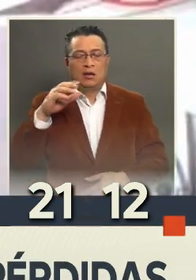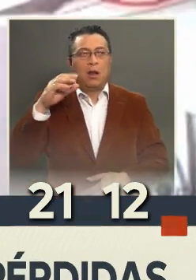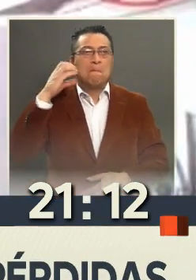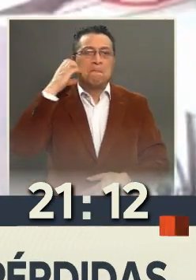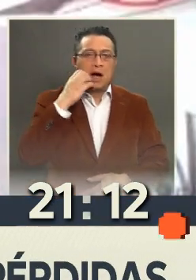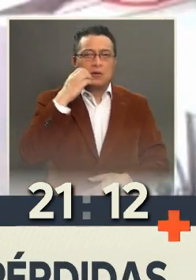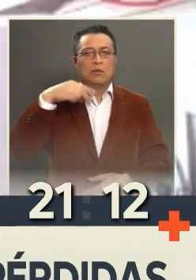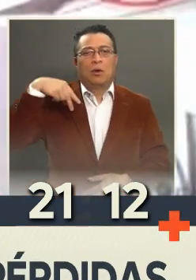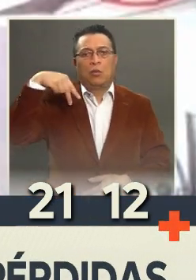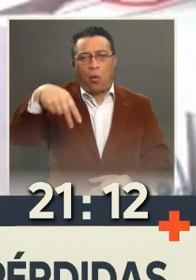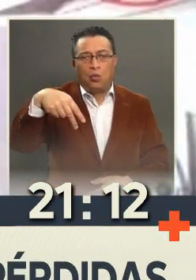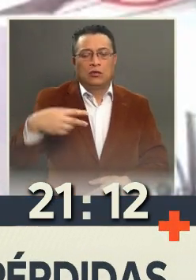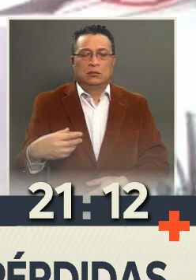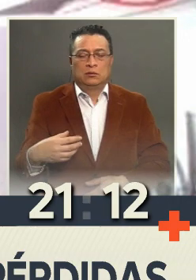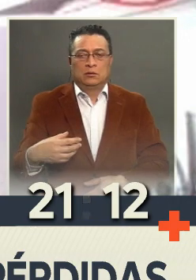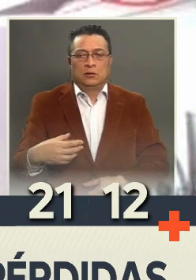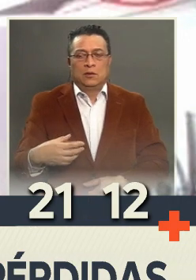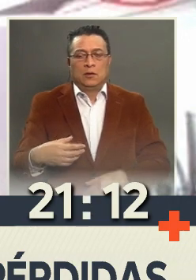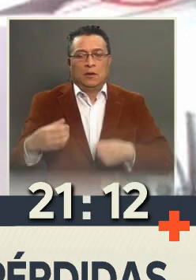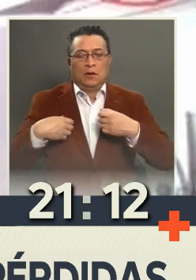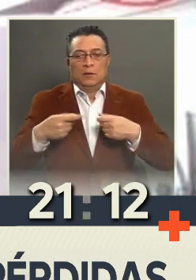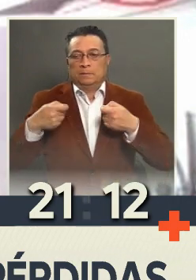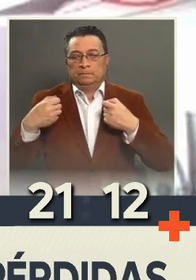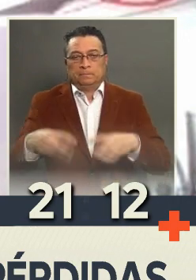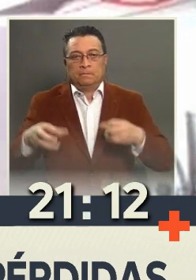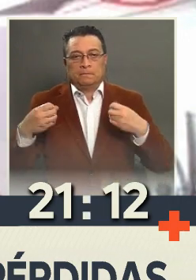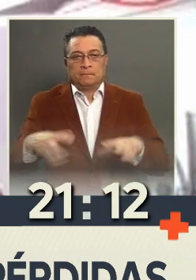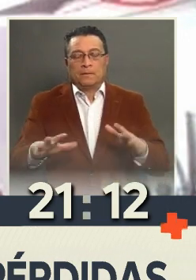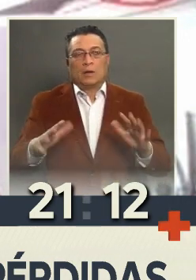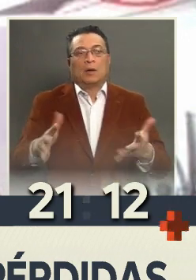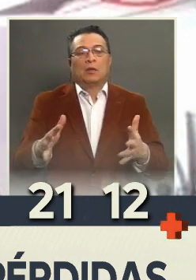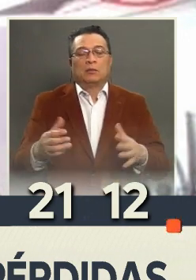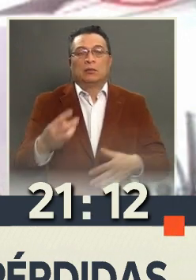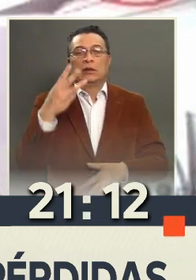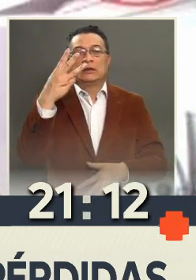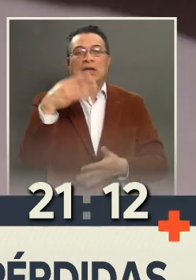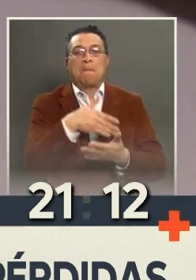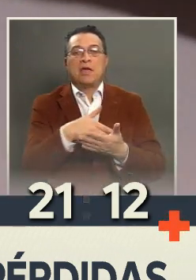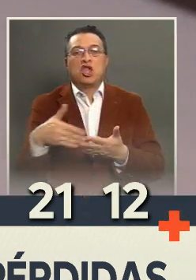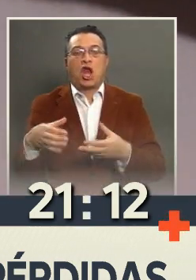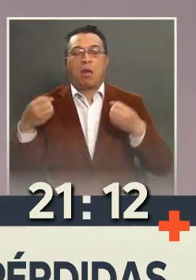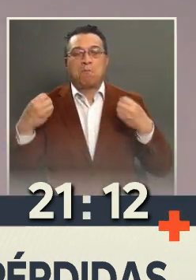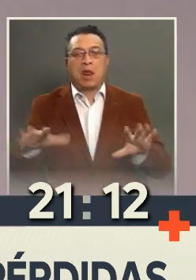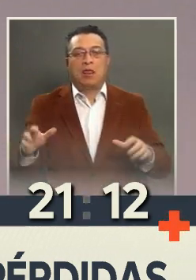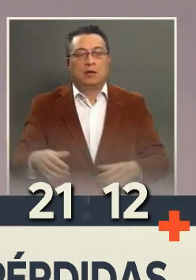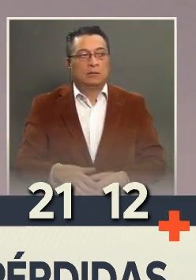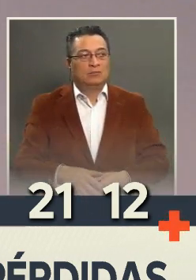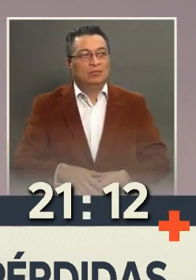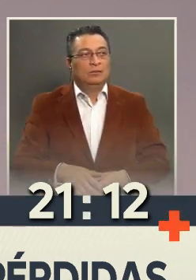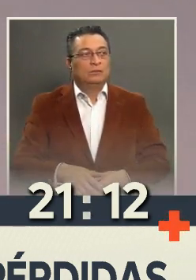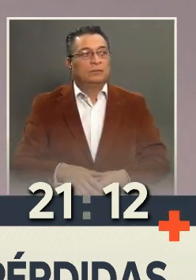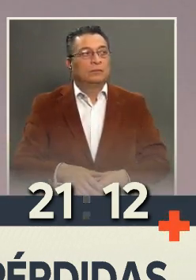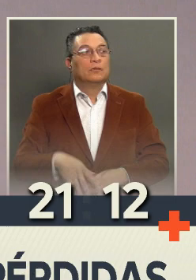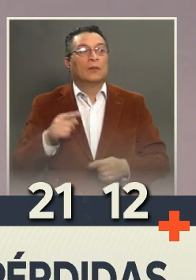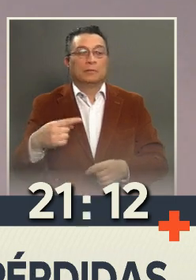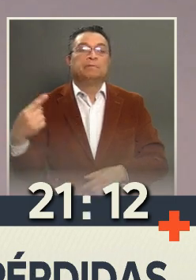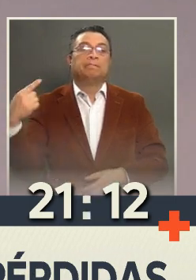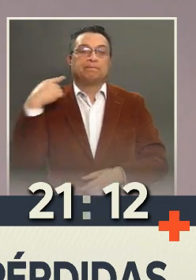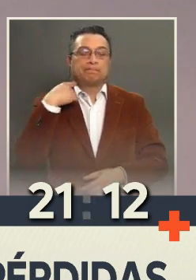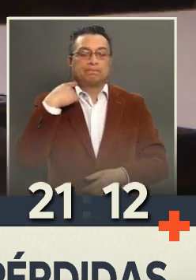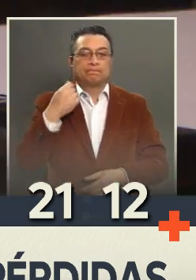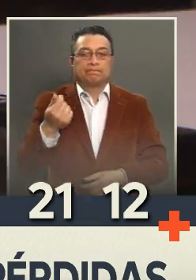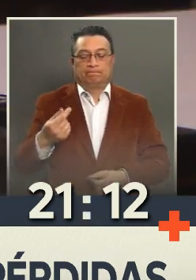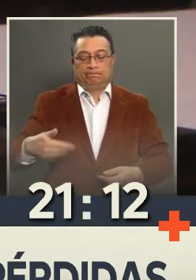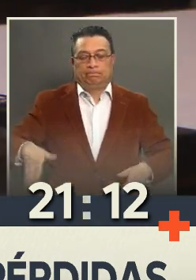abril, mayo, junio. Las pérdidas han sido bordeando los 3 millones de pesos. Lo que impacta directamente en su pensión,